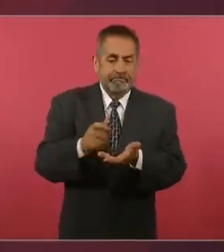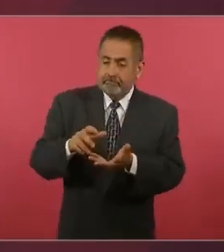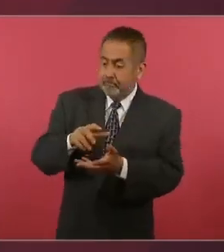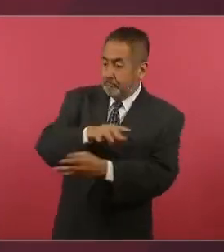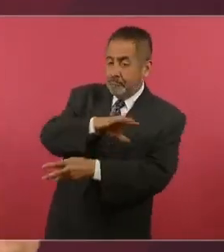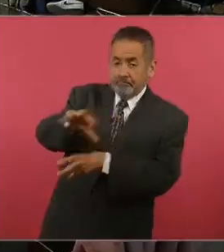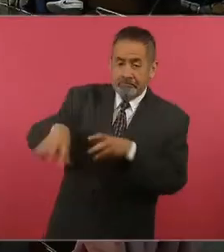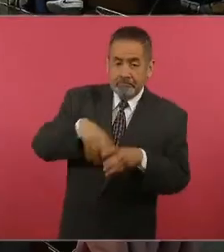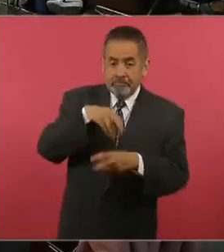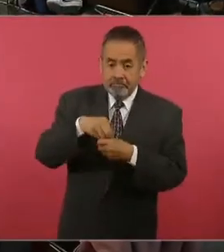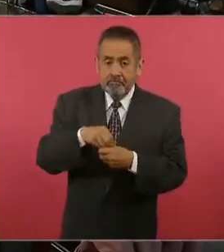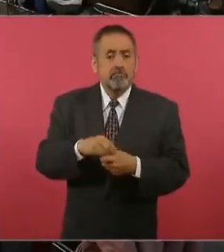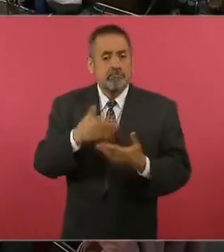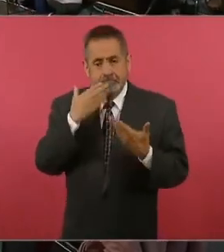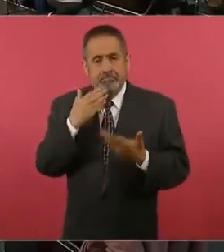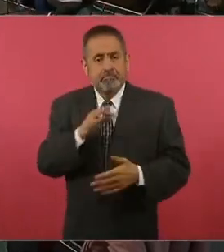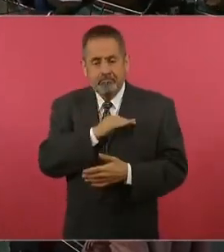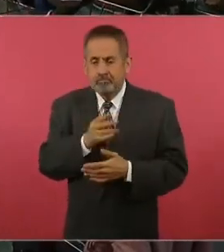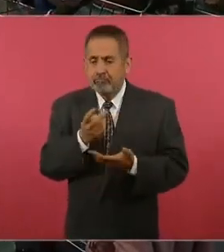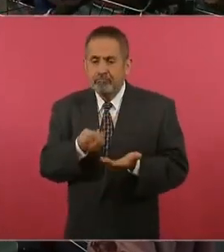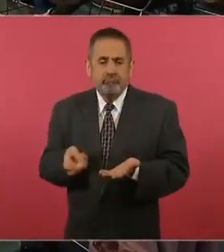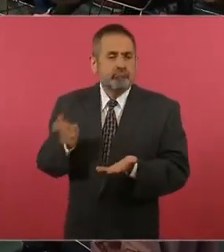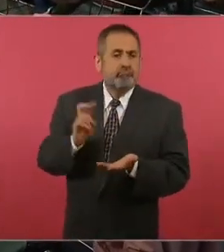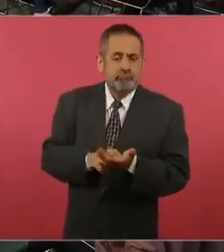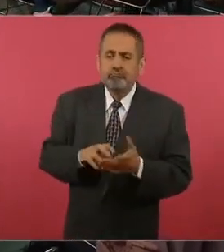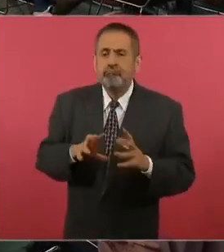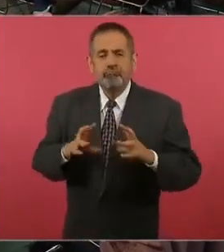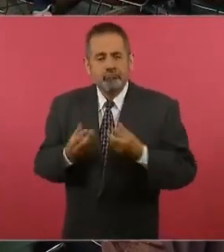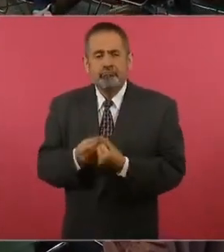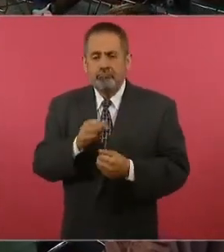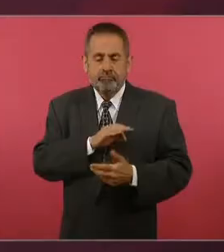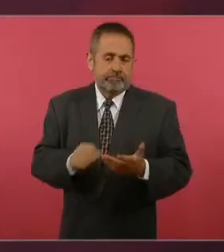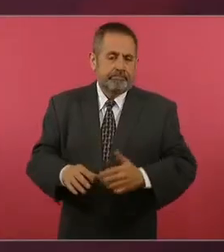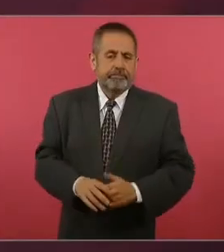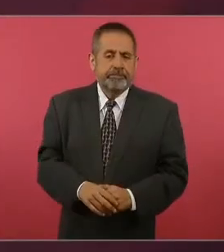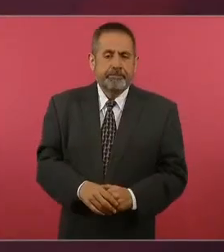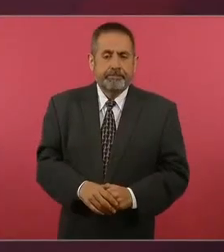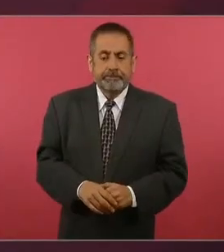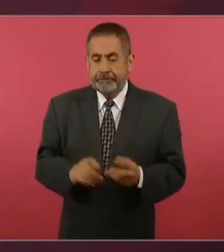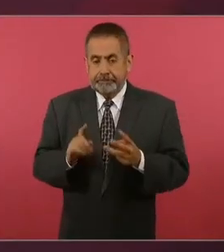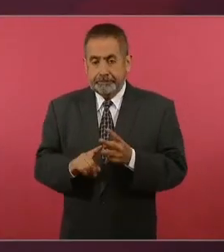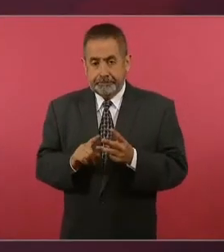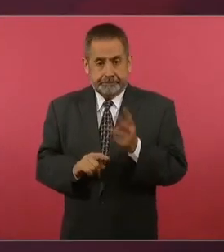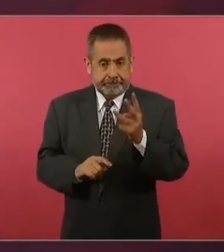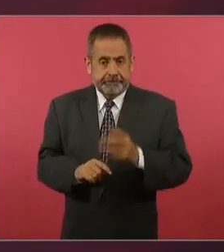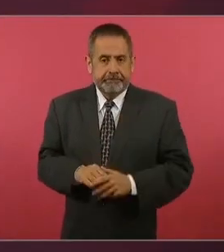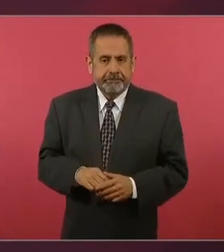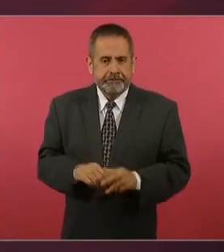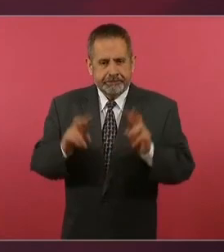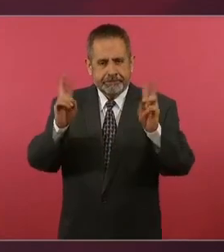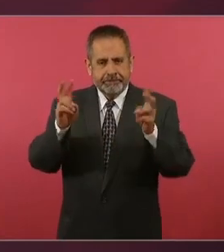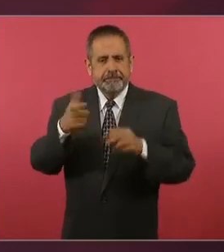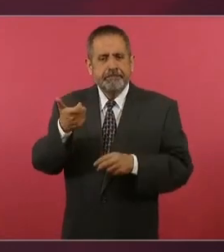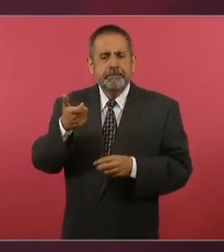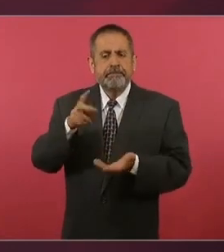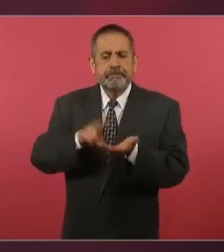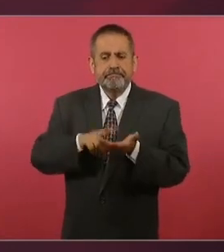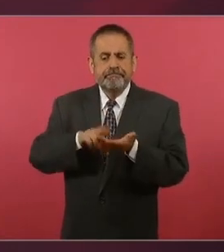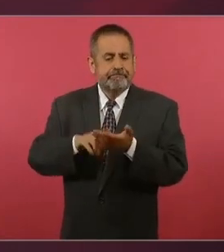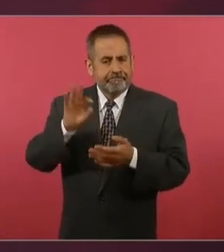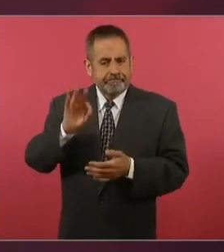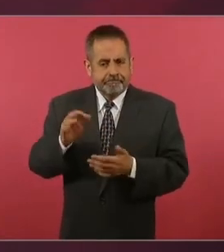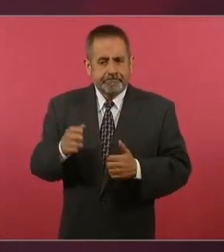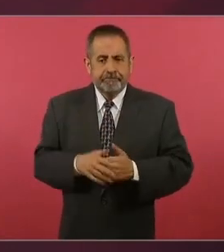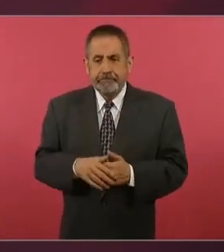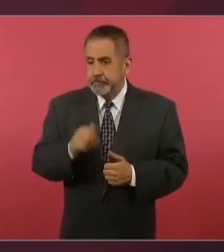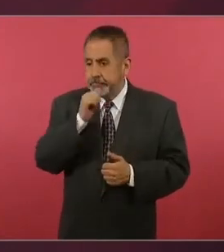puedan pues comunicar o subir todos los sistemas de transporte. Tercero, en cuanto al tema de las tarifas,